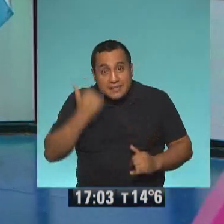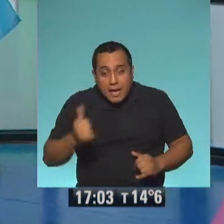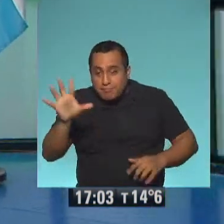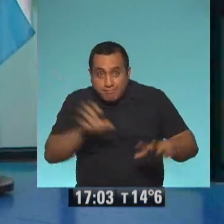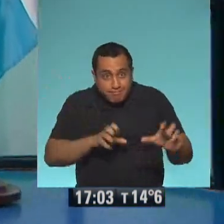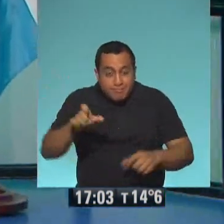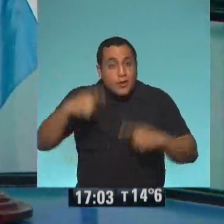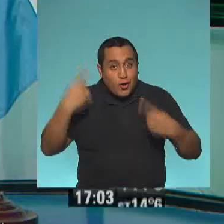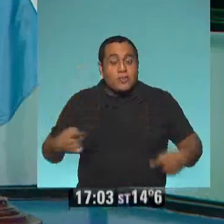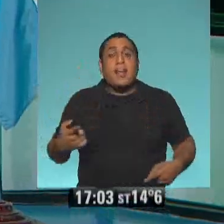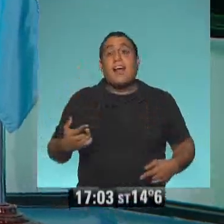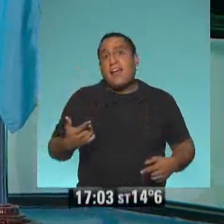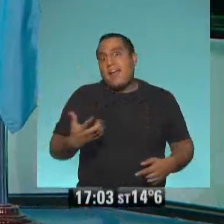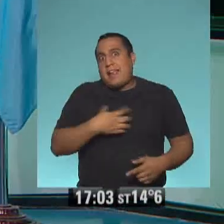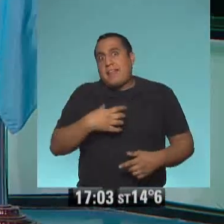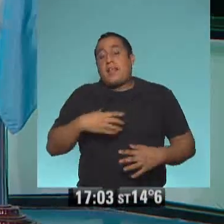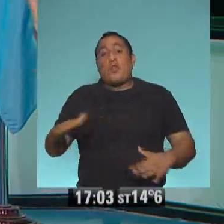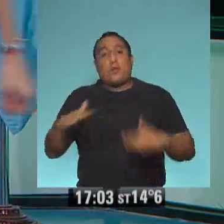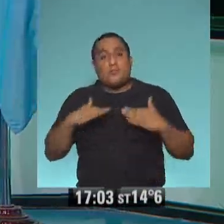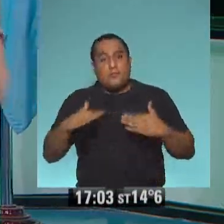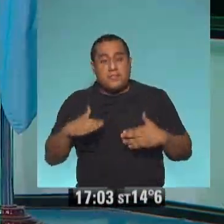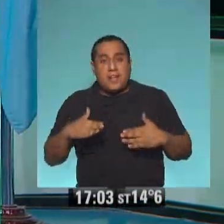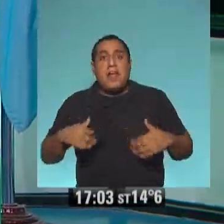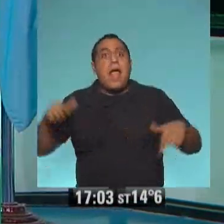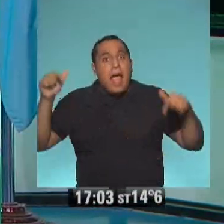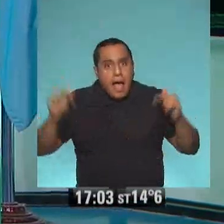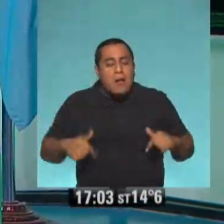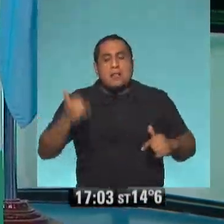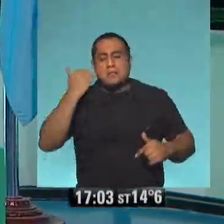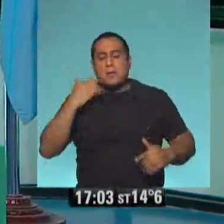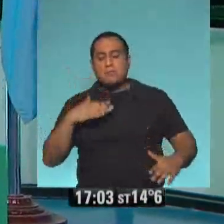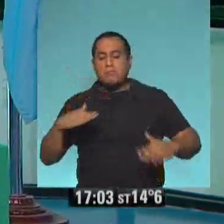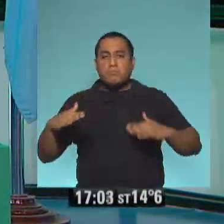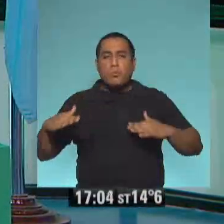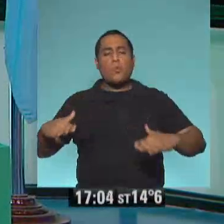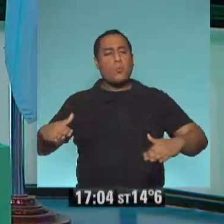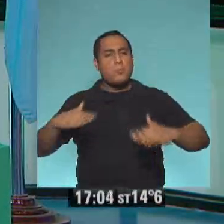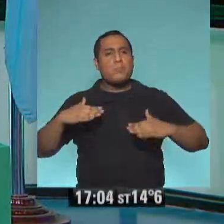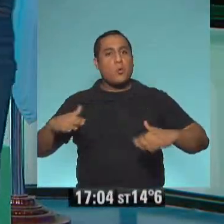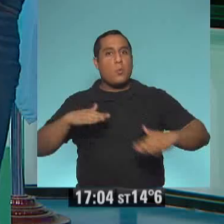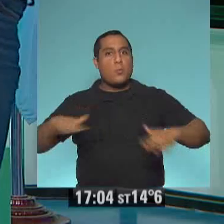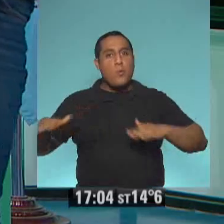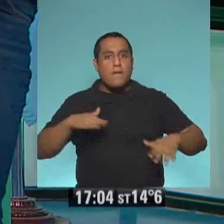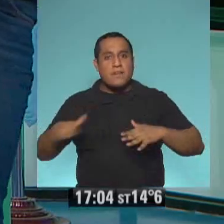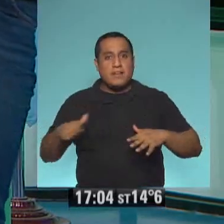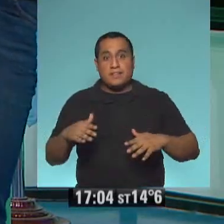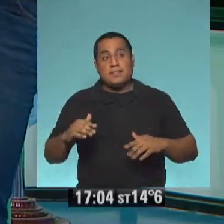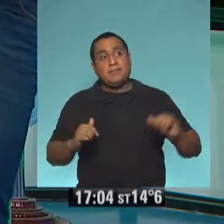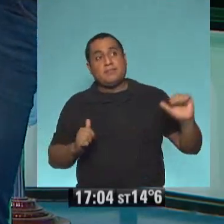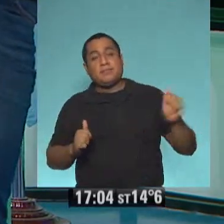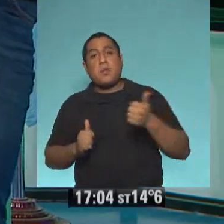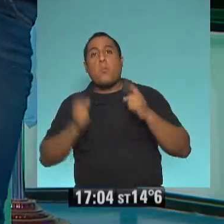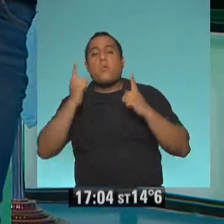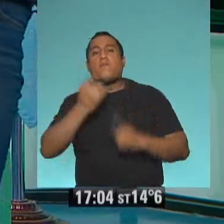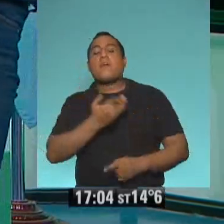materiales para la clase educación física porque estamos acá entrando un poquito el cuerpo en calor porque se va a acercar la señora para